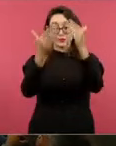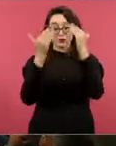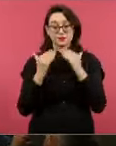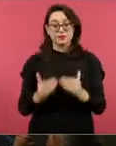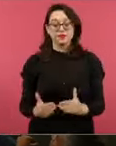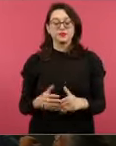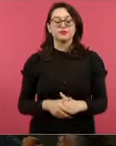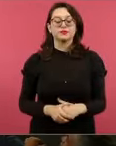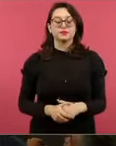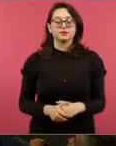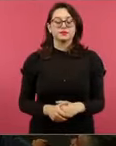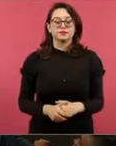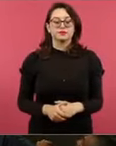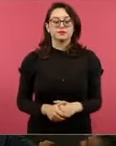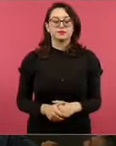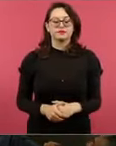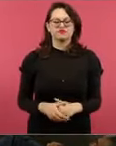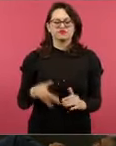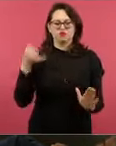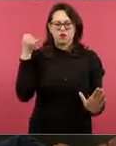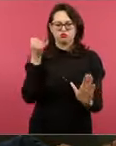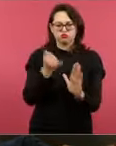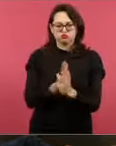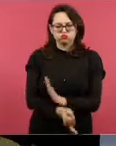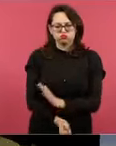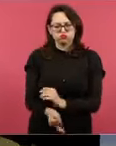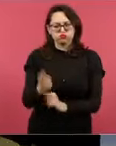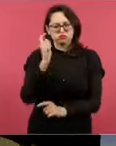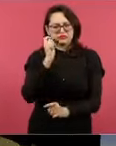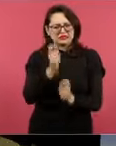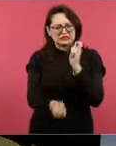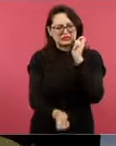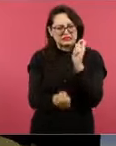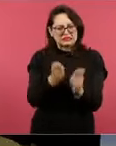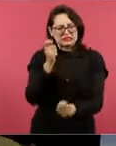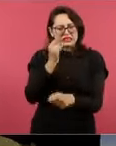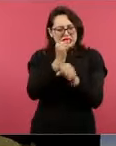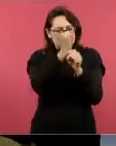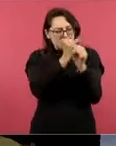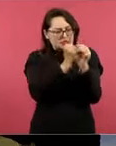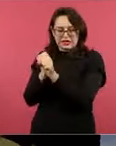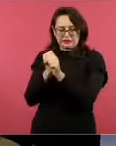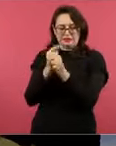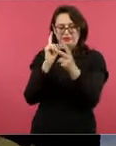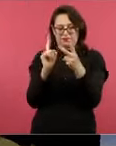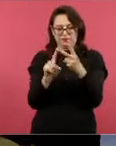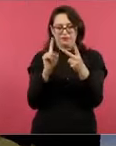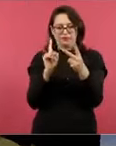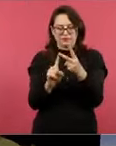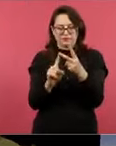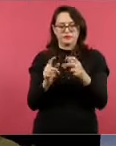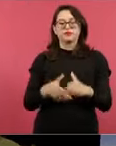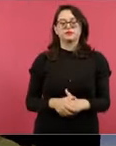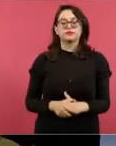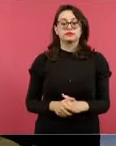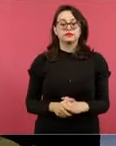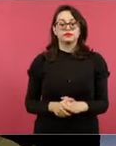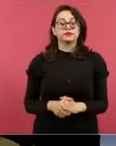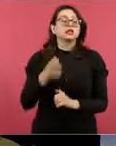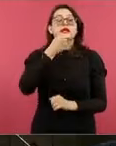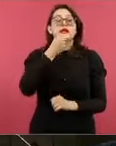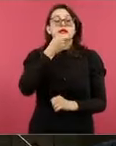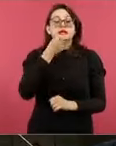El segundo momento se llama indagamos, porque vamos a hacer investigación. Entonces, la siguiente, por favor. Las